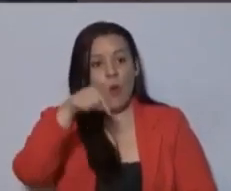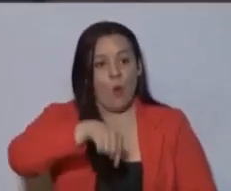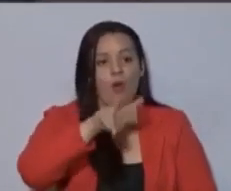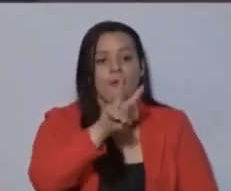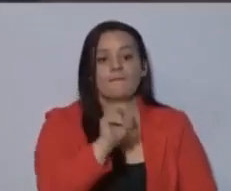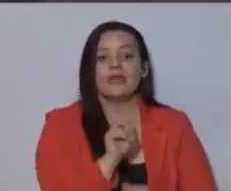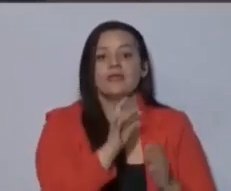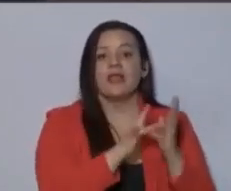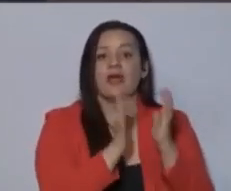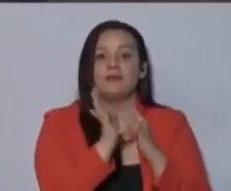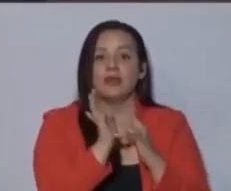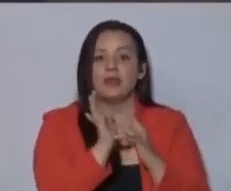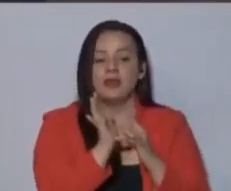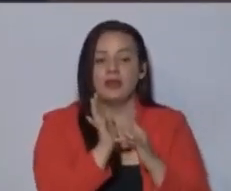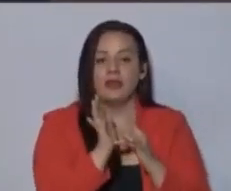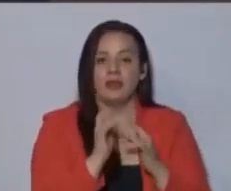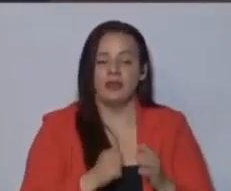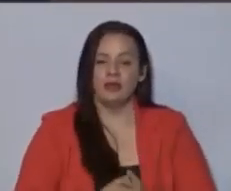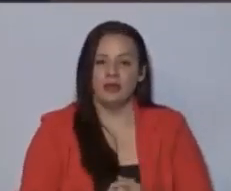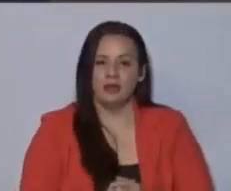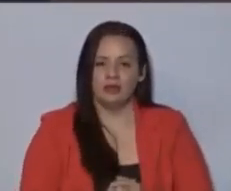20 de abril.